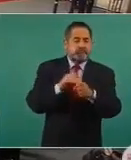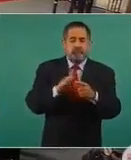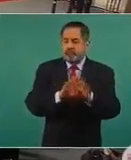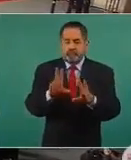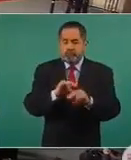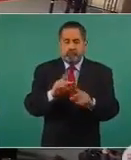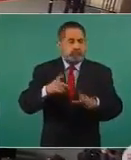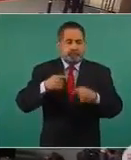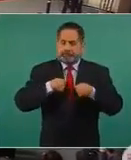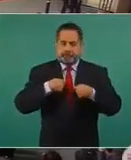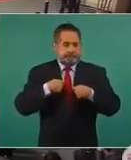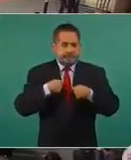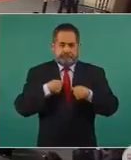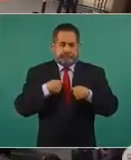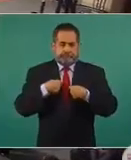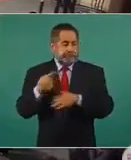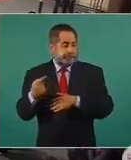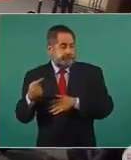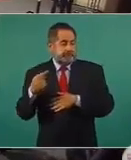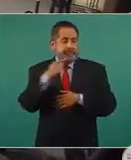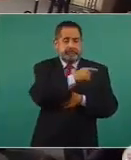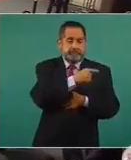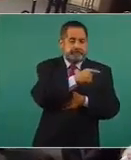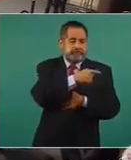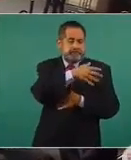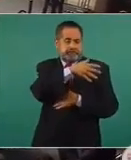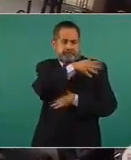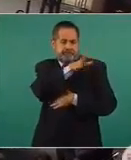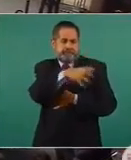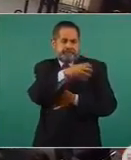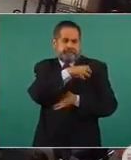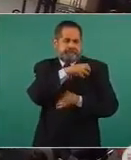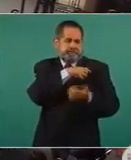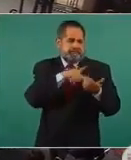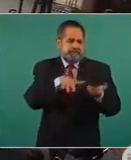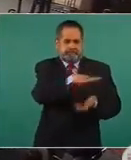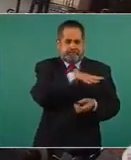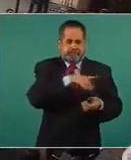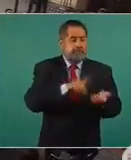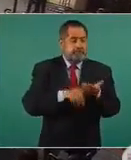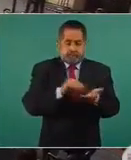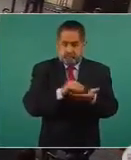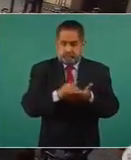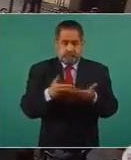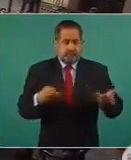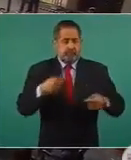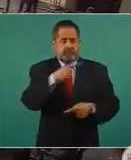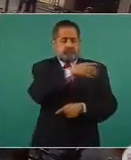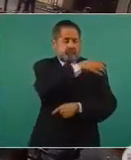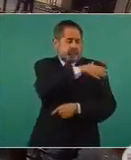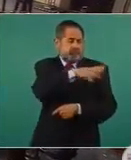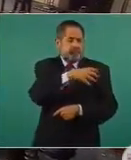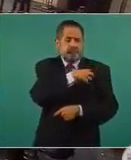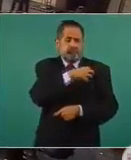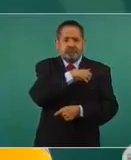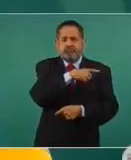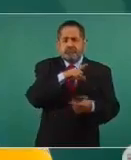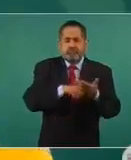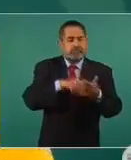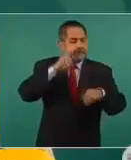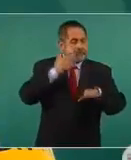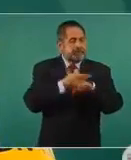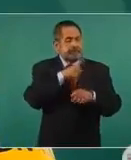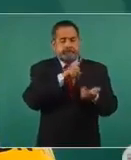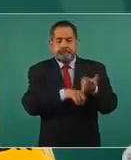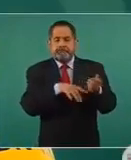no era mía, era del comandante de la zona. Como lo ves actualmente, los comandantes de zona son